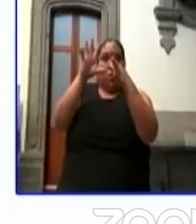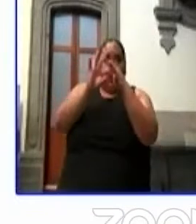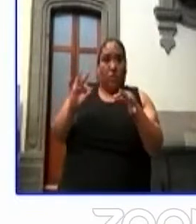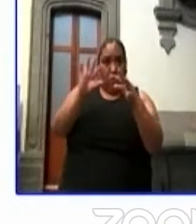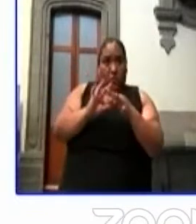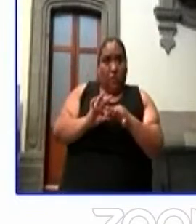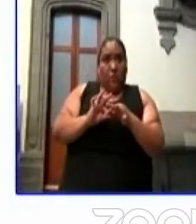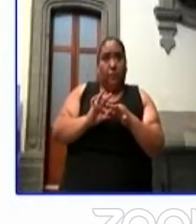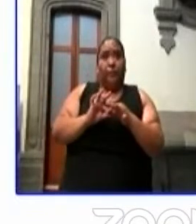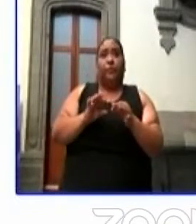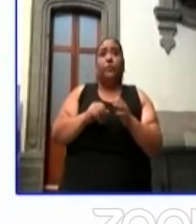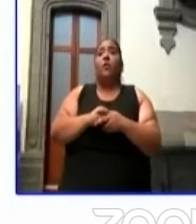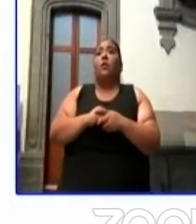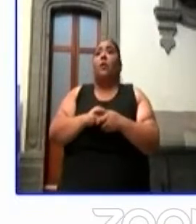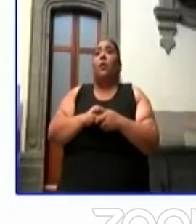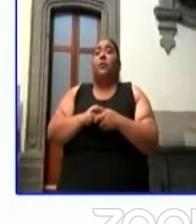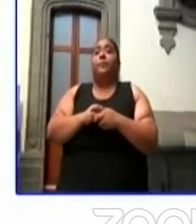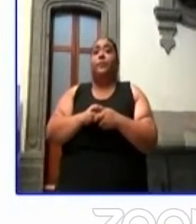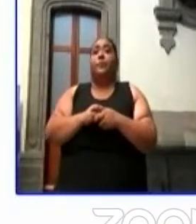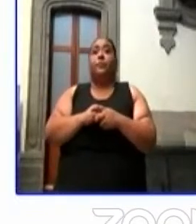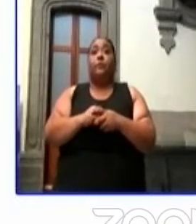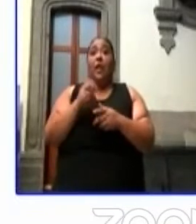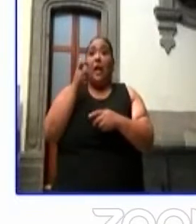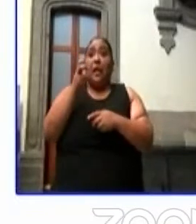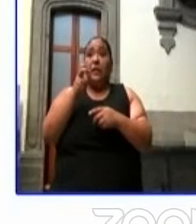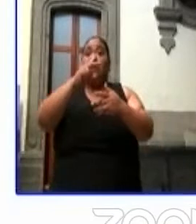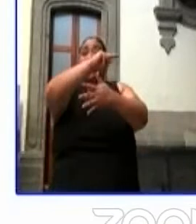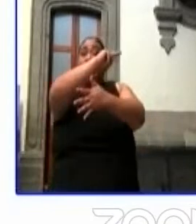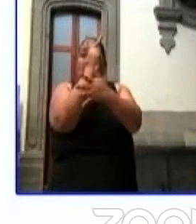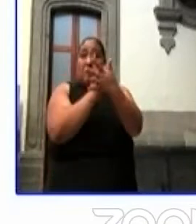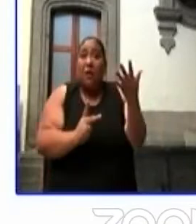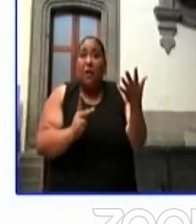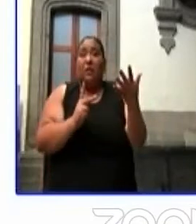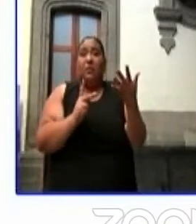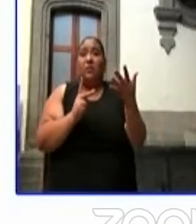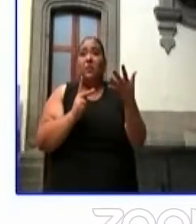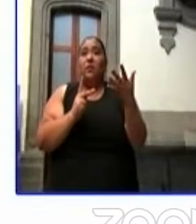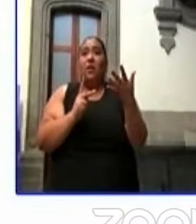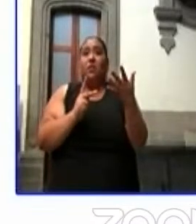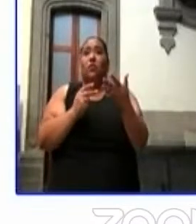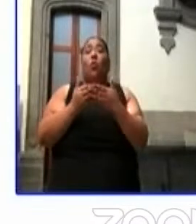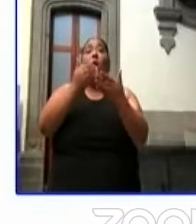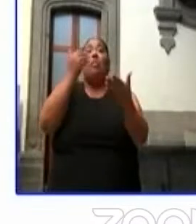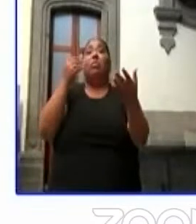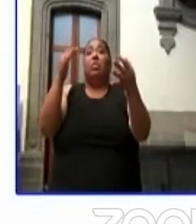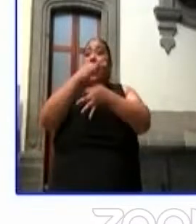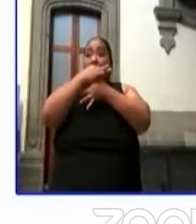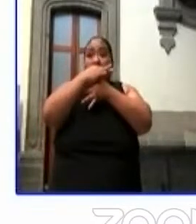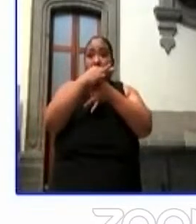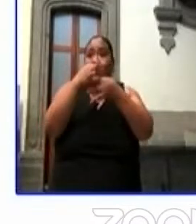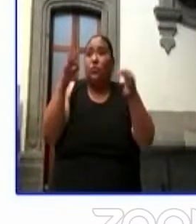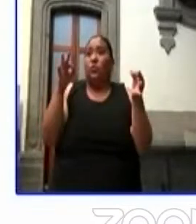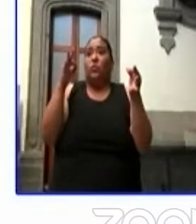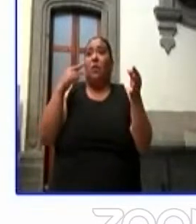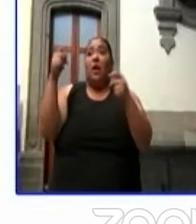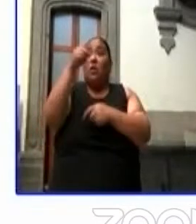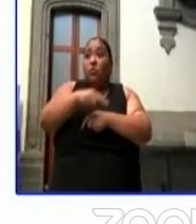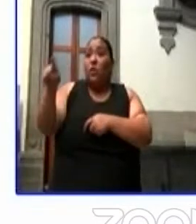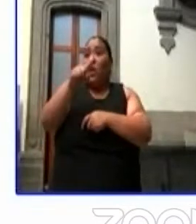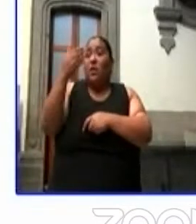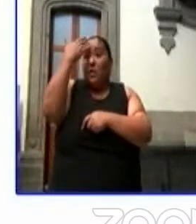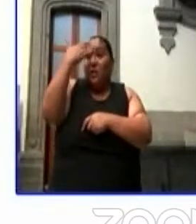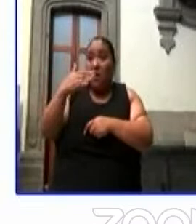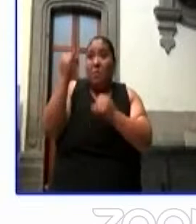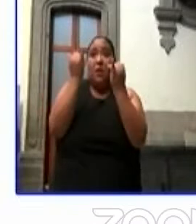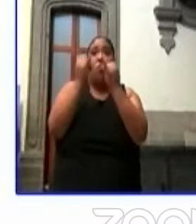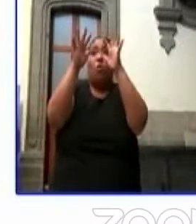asentado. Este plan, se lo anuncio, y para que también lo sepa nuestra Asamblea General de